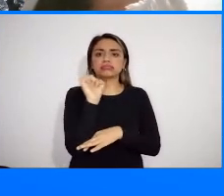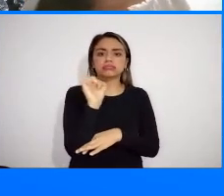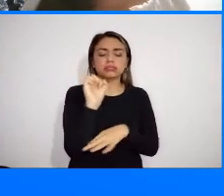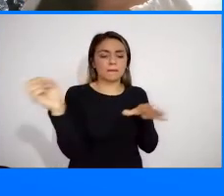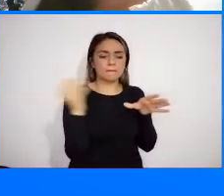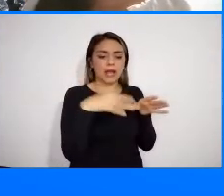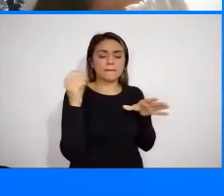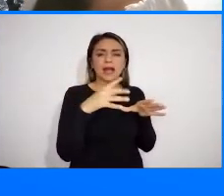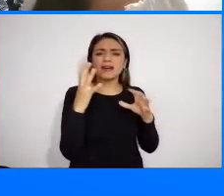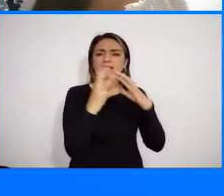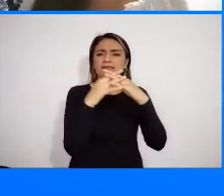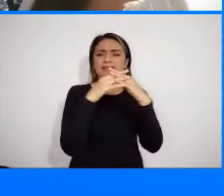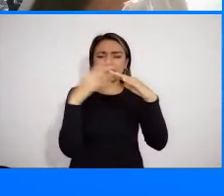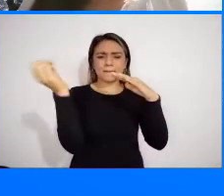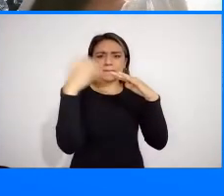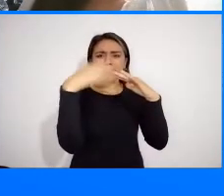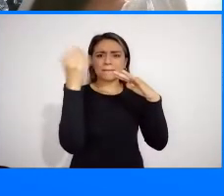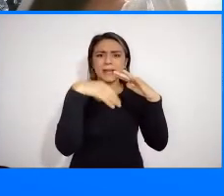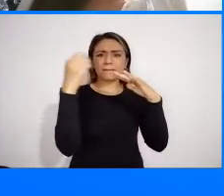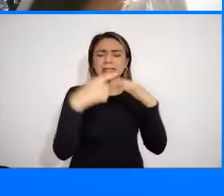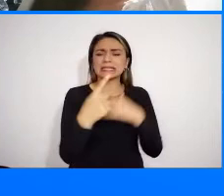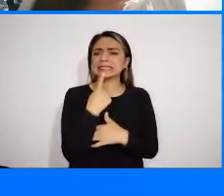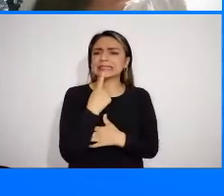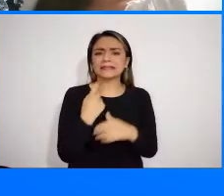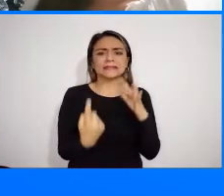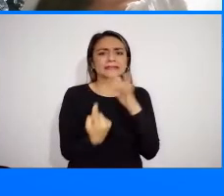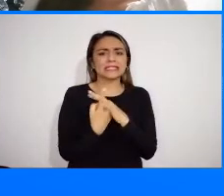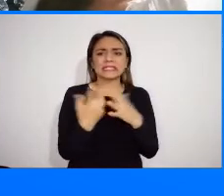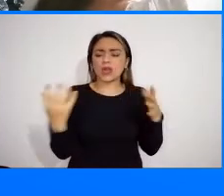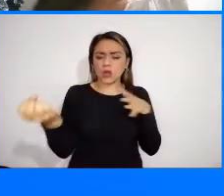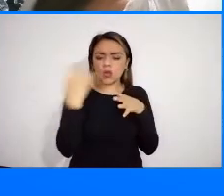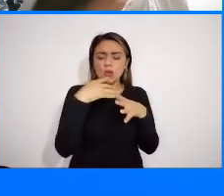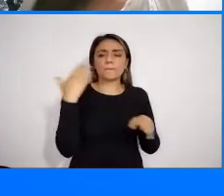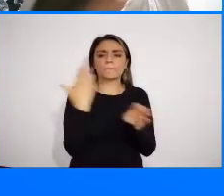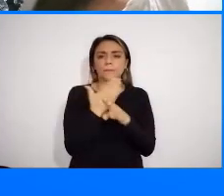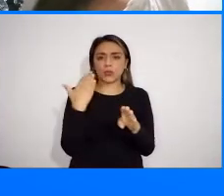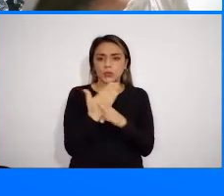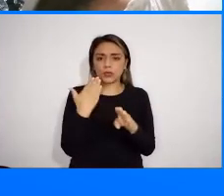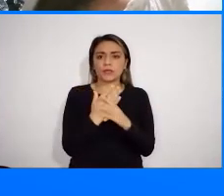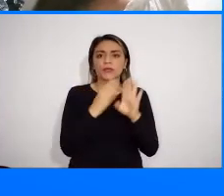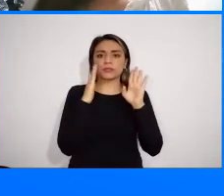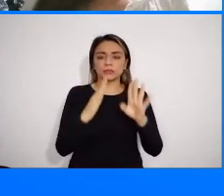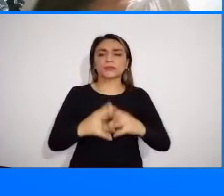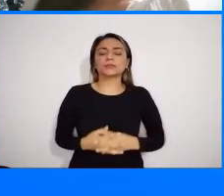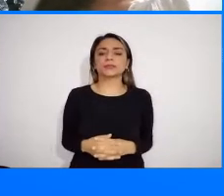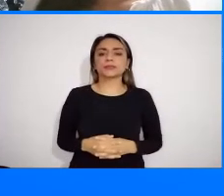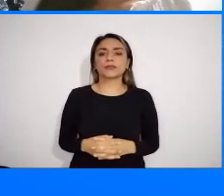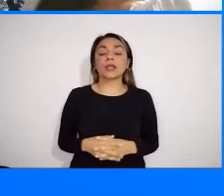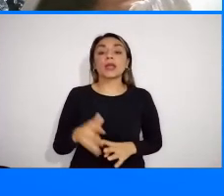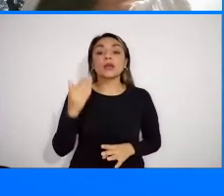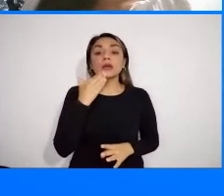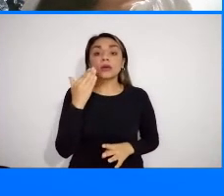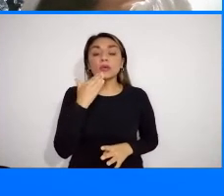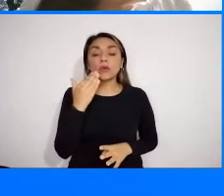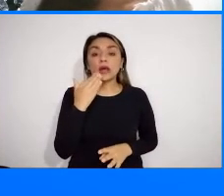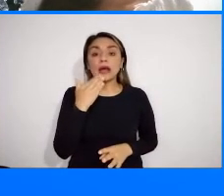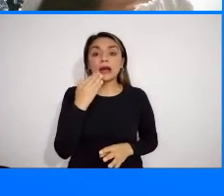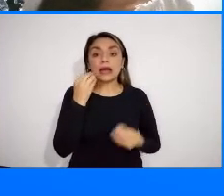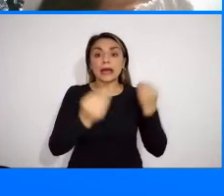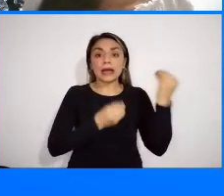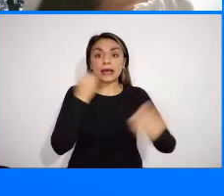esos residuos, entonces se convierte en un problema. Entonces, cuando se hacen ese